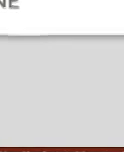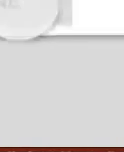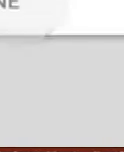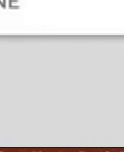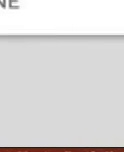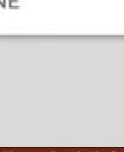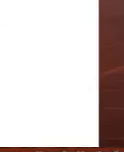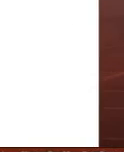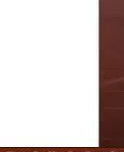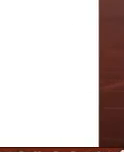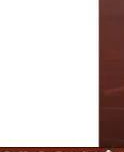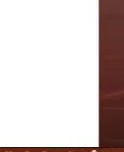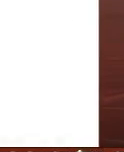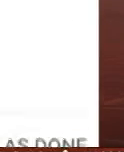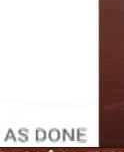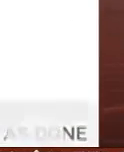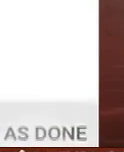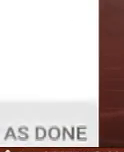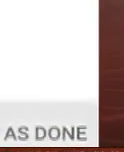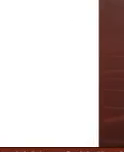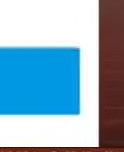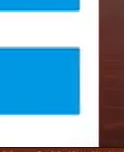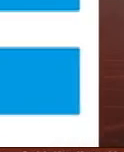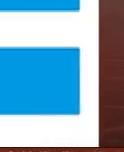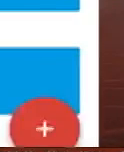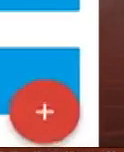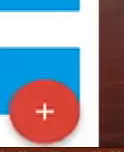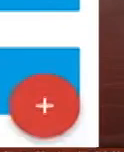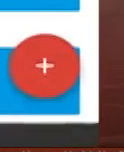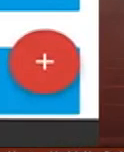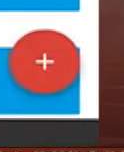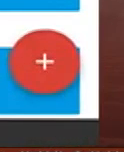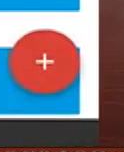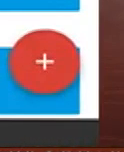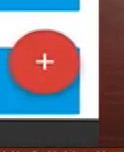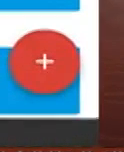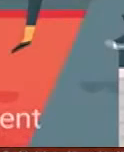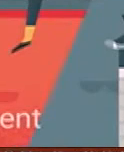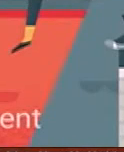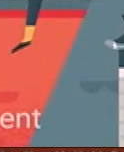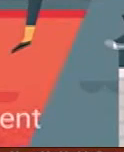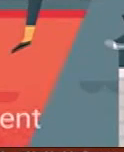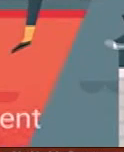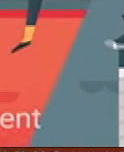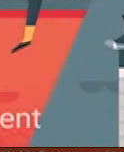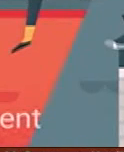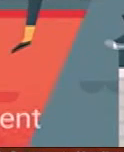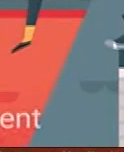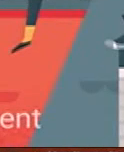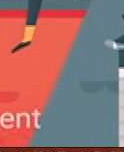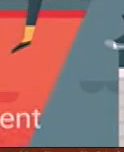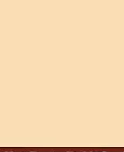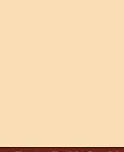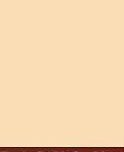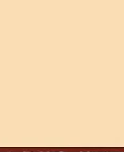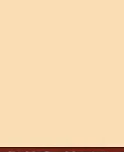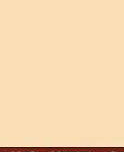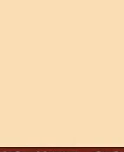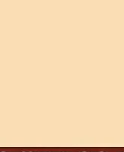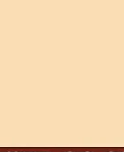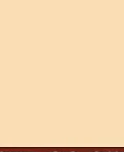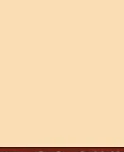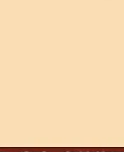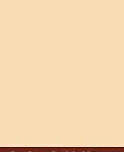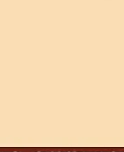Google ofrece recordarnos y personalizar nuestros objetivos, así como la frecuencia con la que deseemos realizarnos. De entre